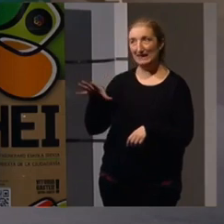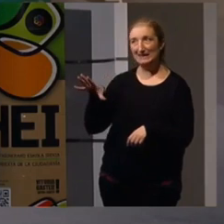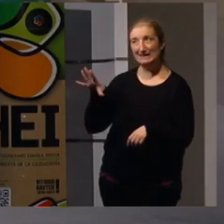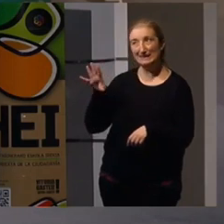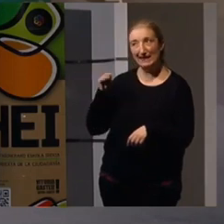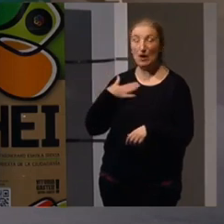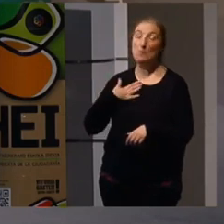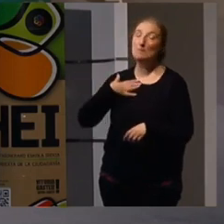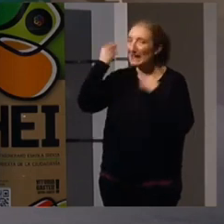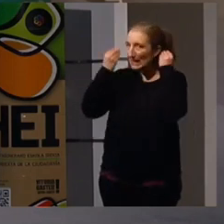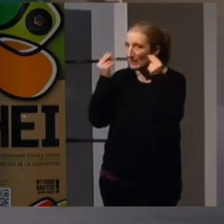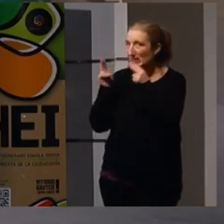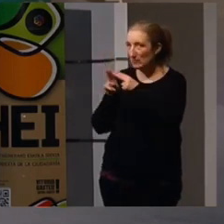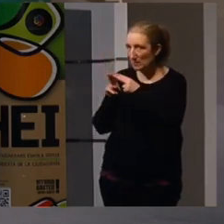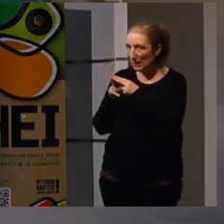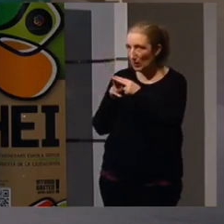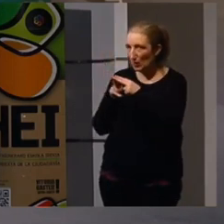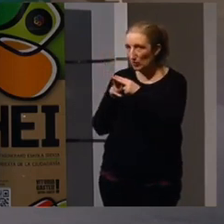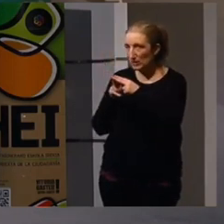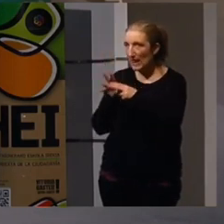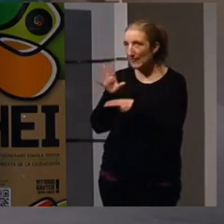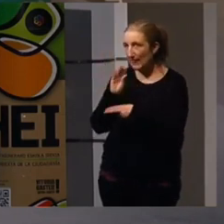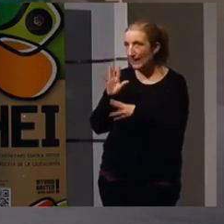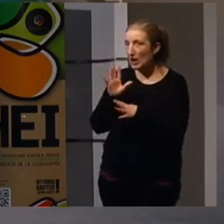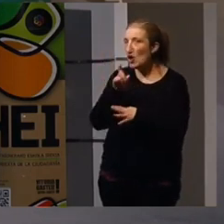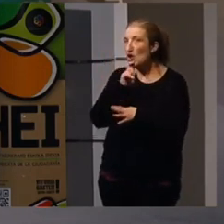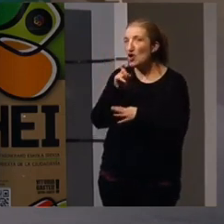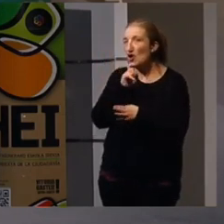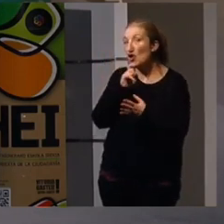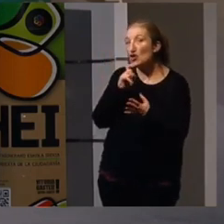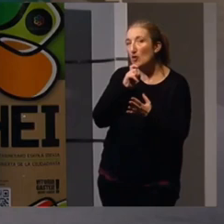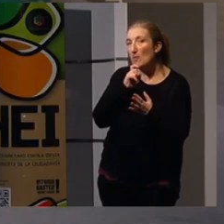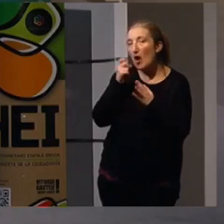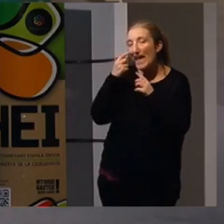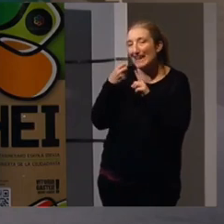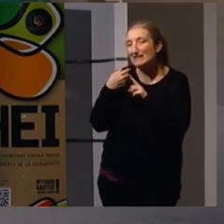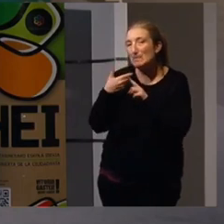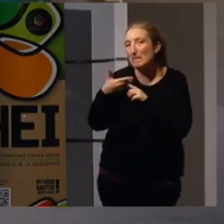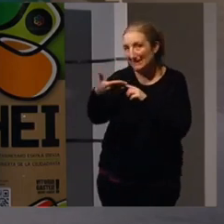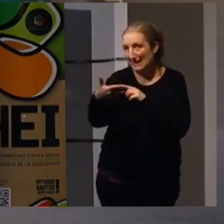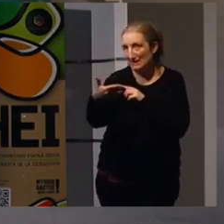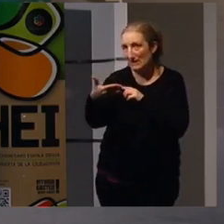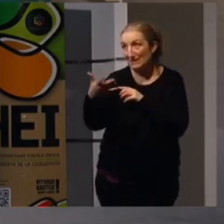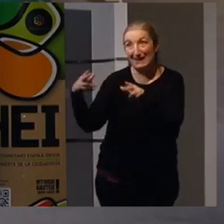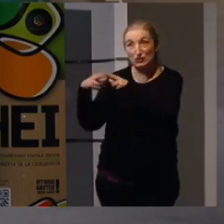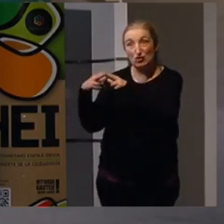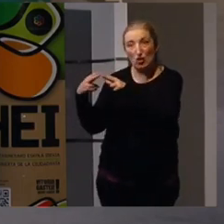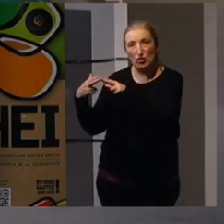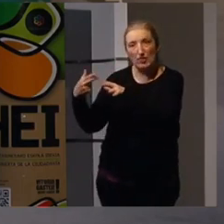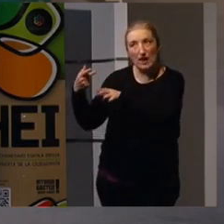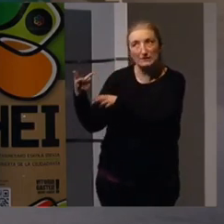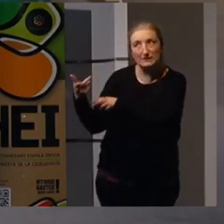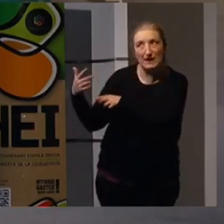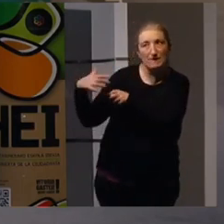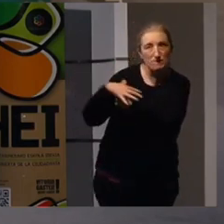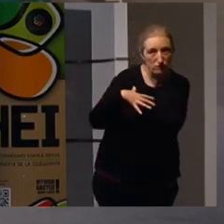entender, o mi reflexión, pregunta sería, ¿cómo manejar las expectativas impuestas por la sociedad, por la